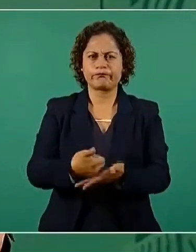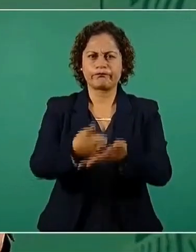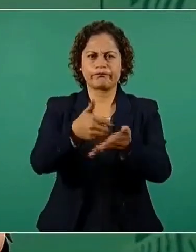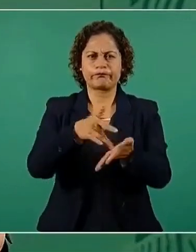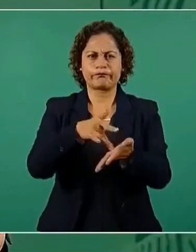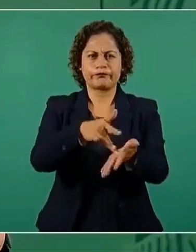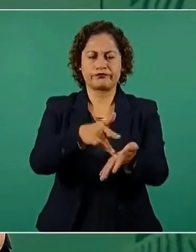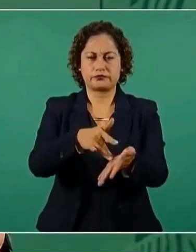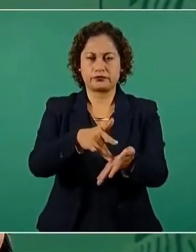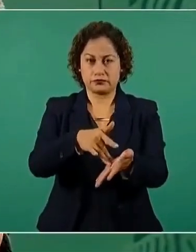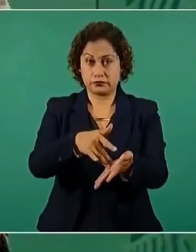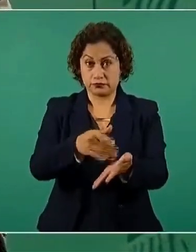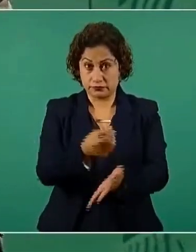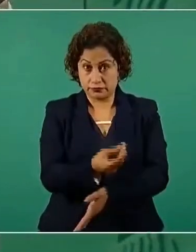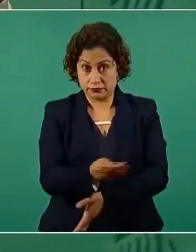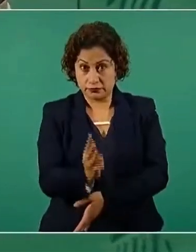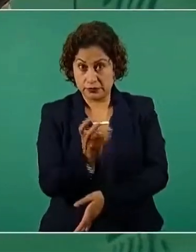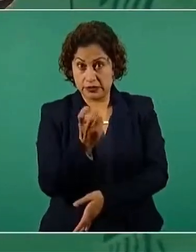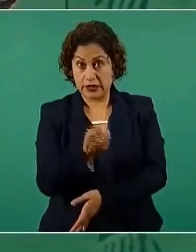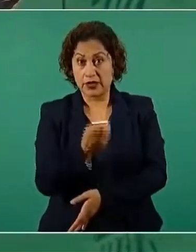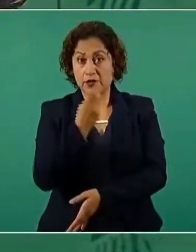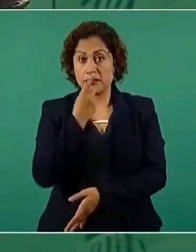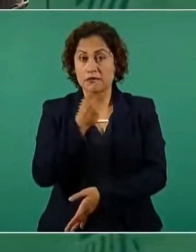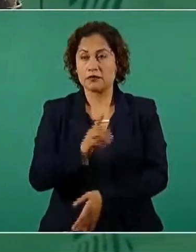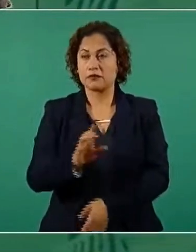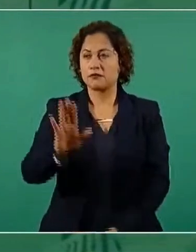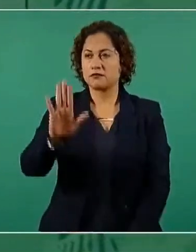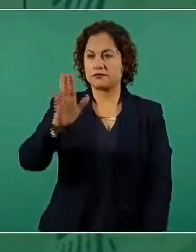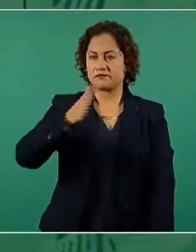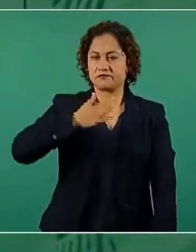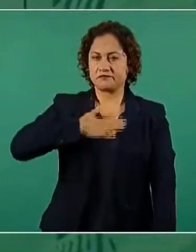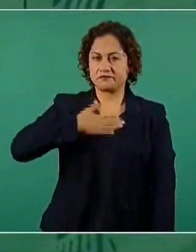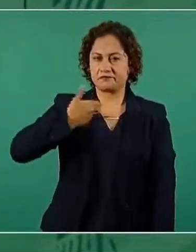que decían: soy especialista